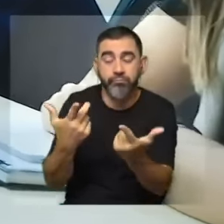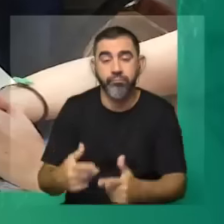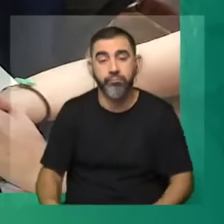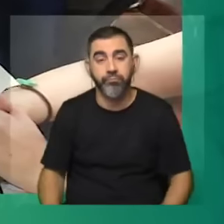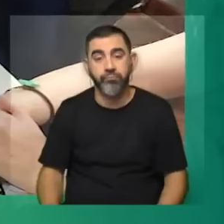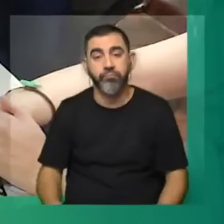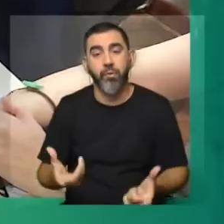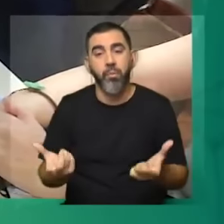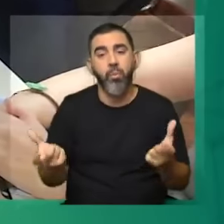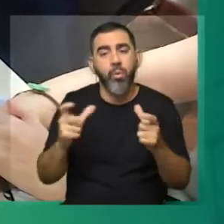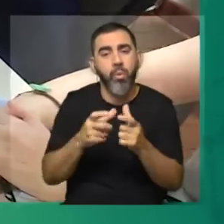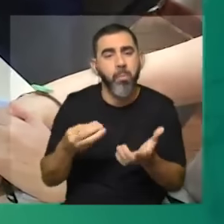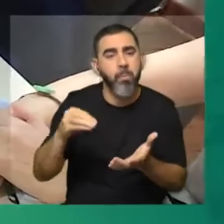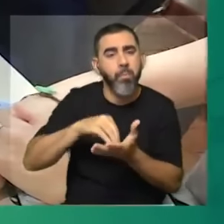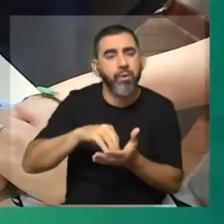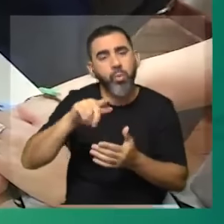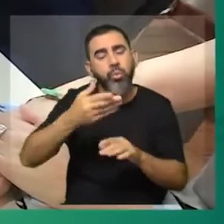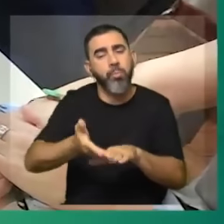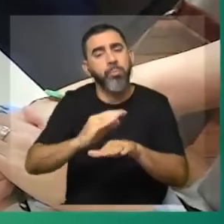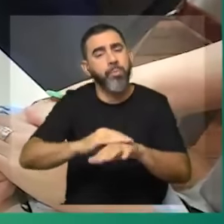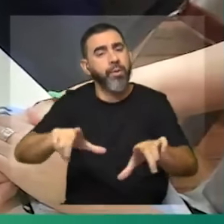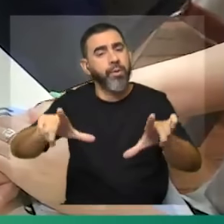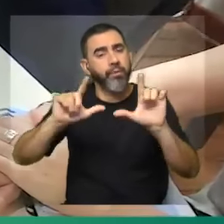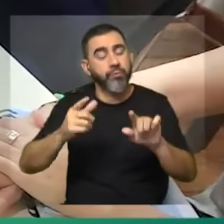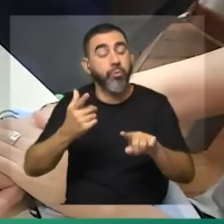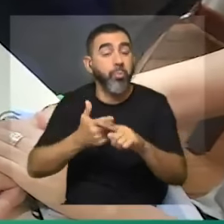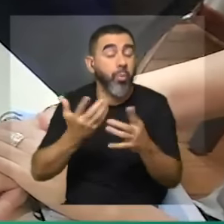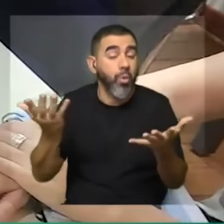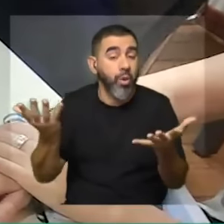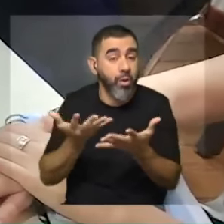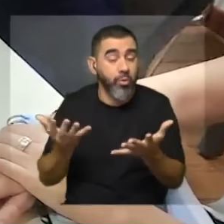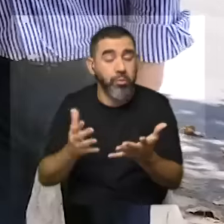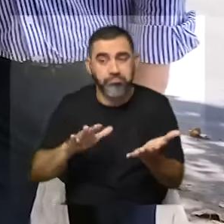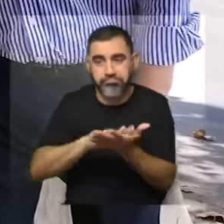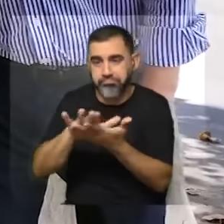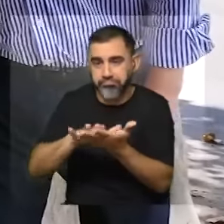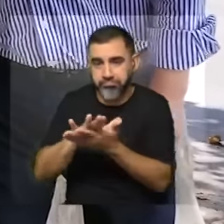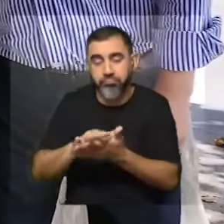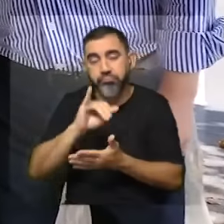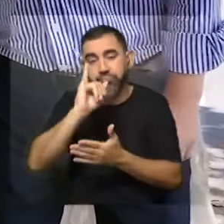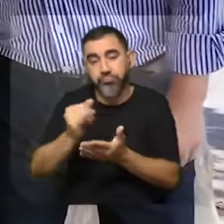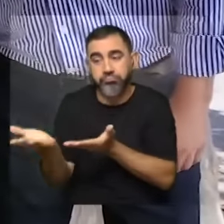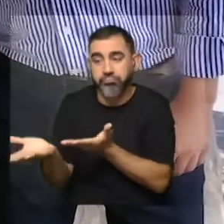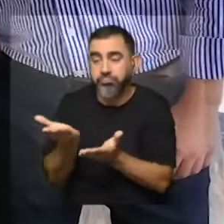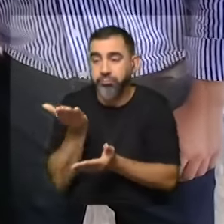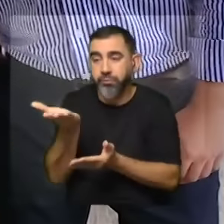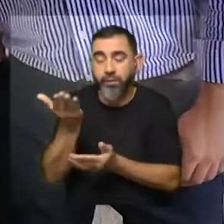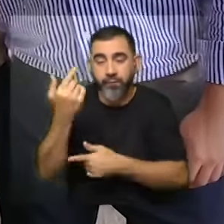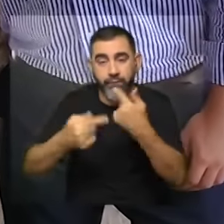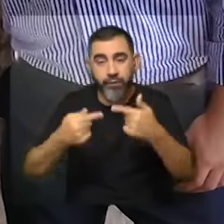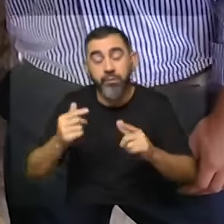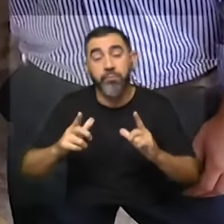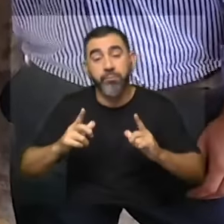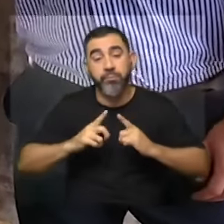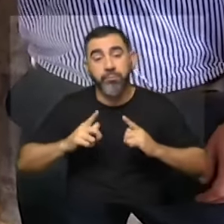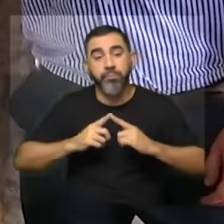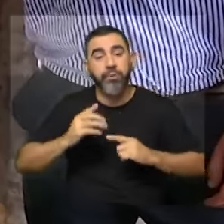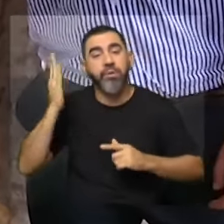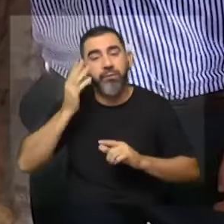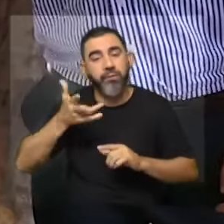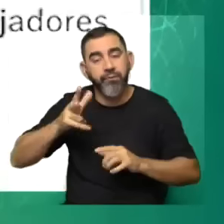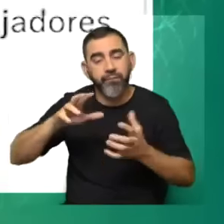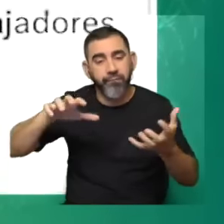reuniones tienen previstas con otros precandidatos por ahora en concreto ninguna Sí están todos convocados y bueno y estamos esperando también sabemos que son